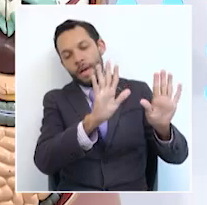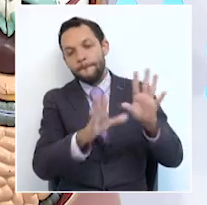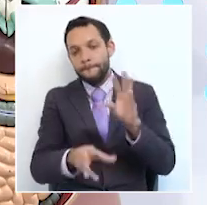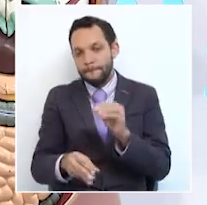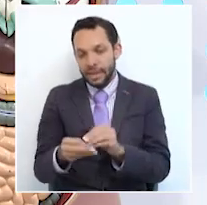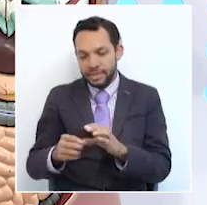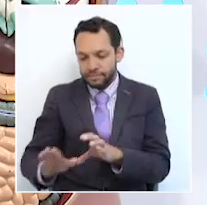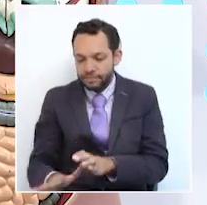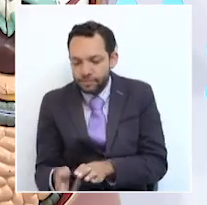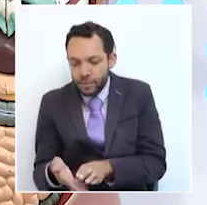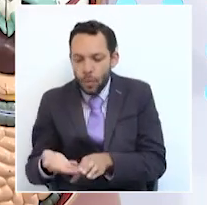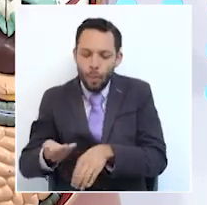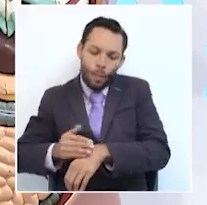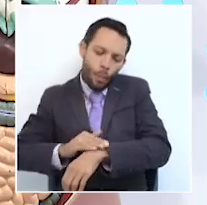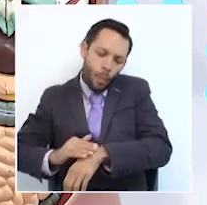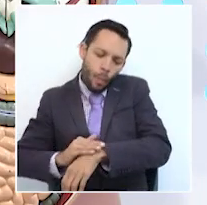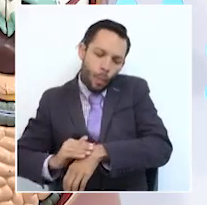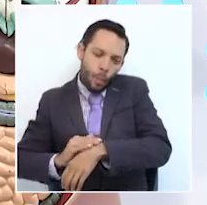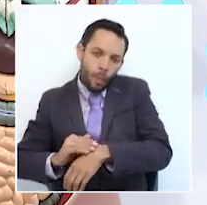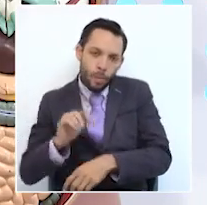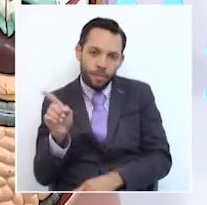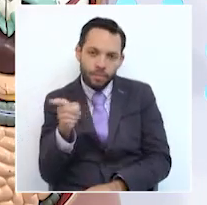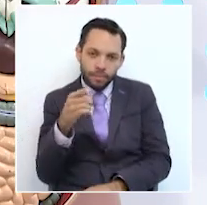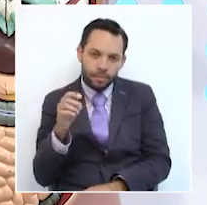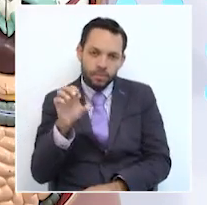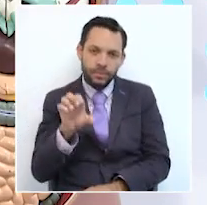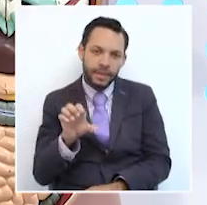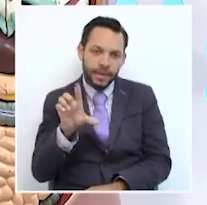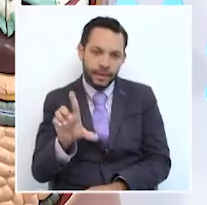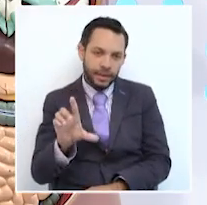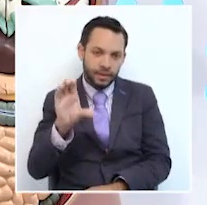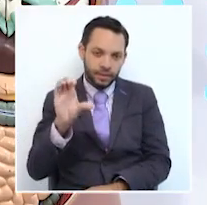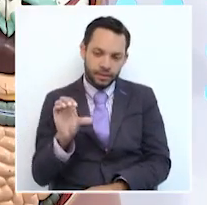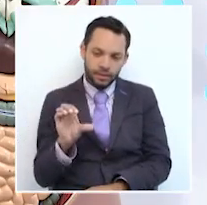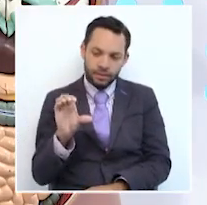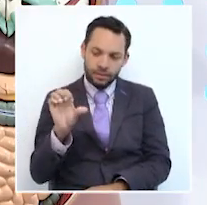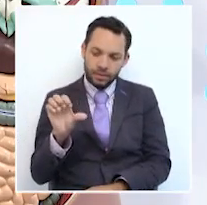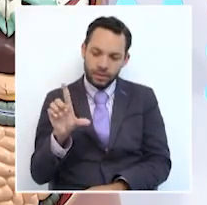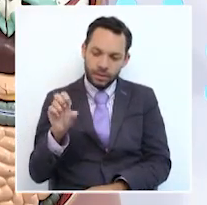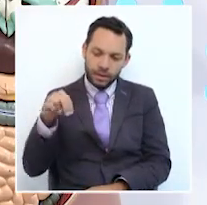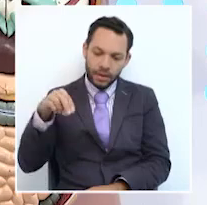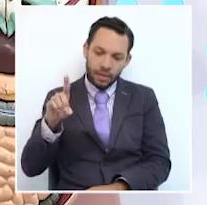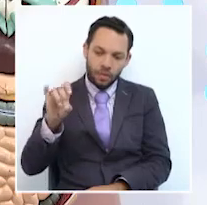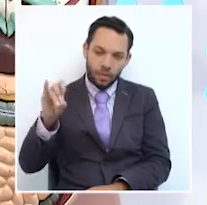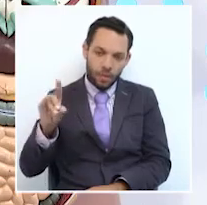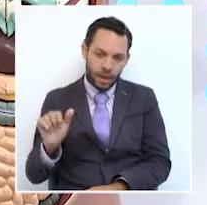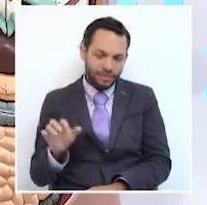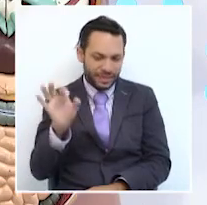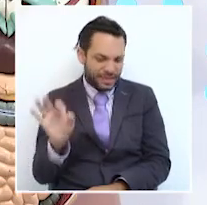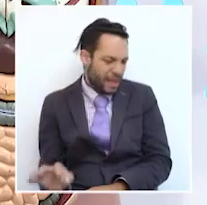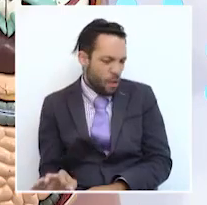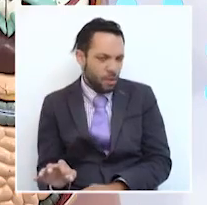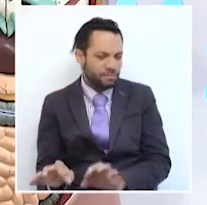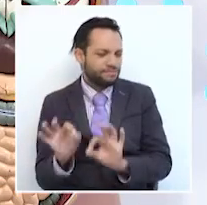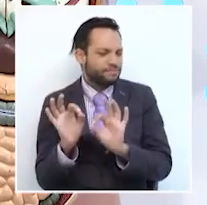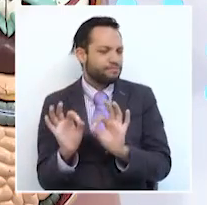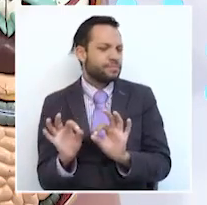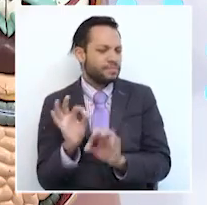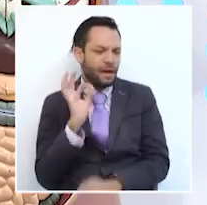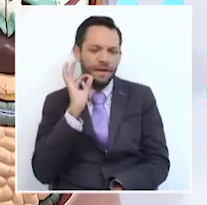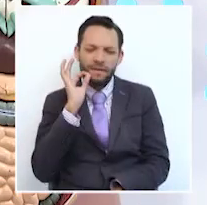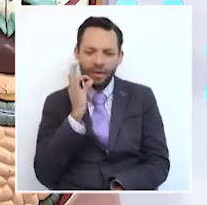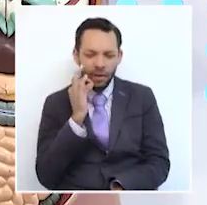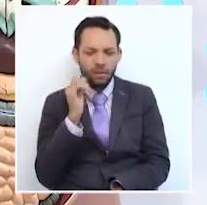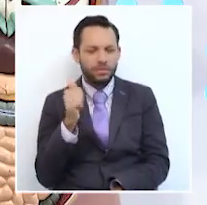caléndula es una buena alternativa que es un producto nuestro que tiene es castaño de indias con caléndula llantén y ámame liz